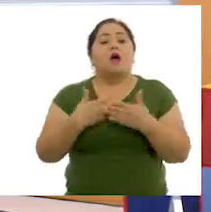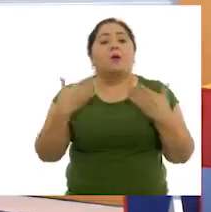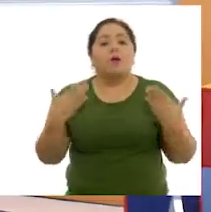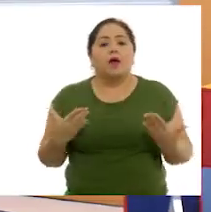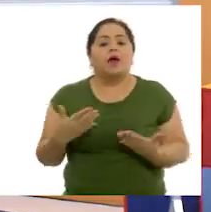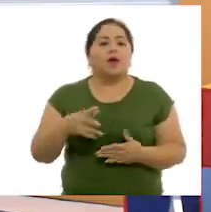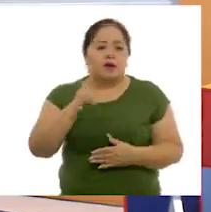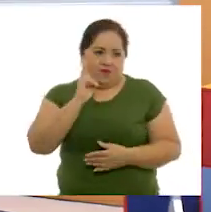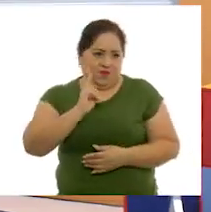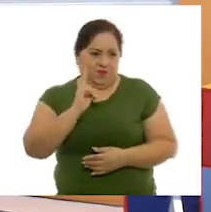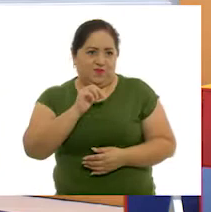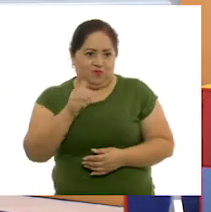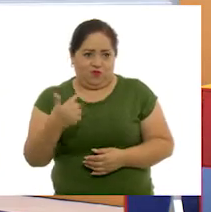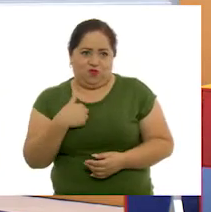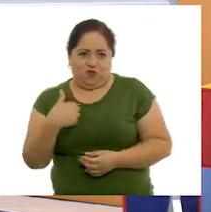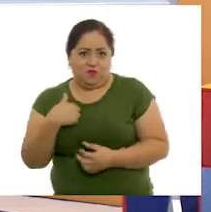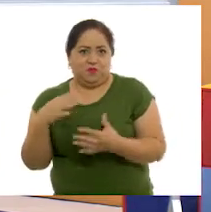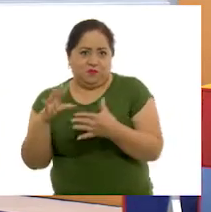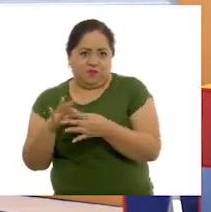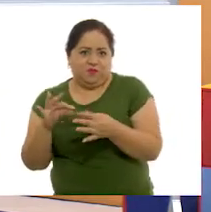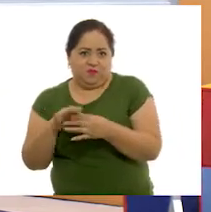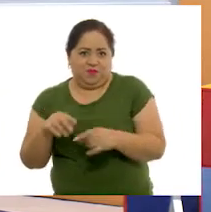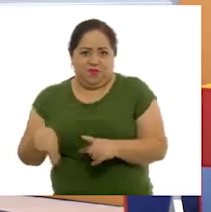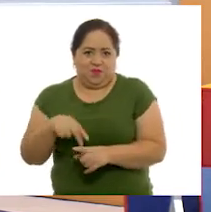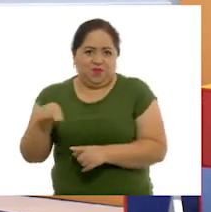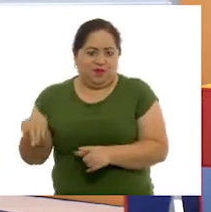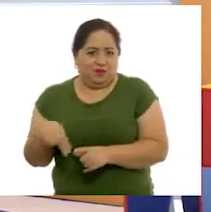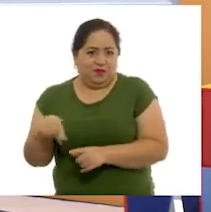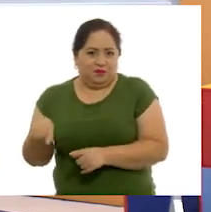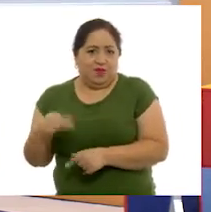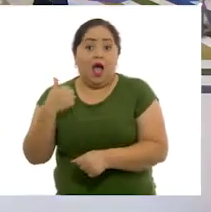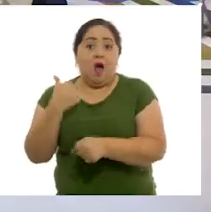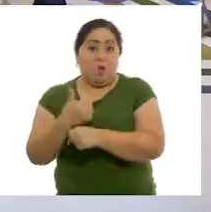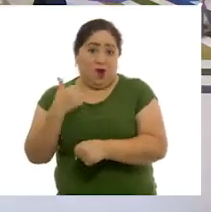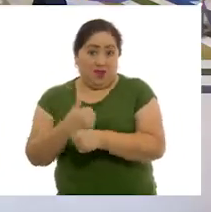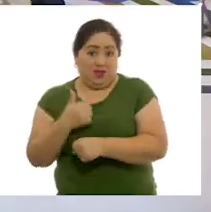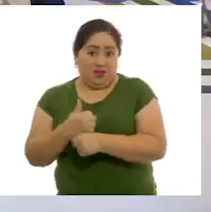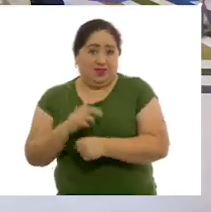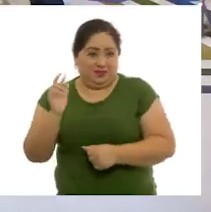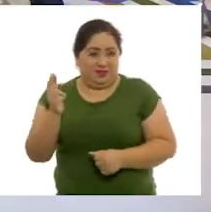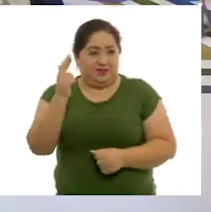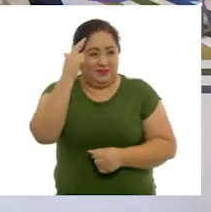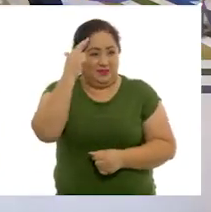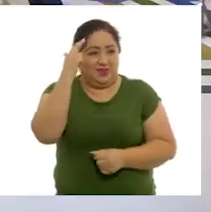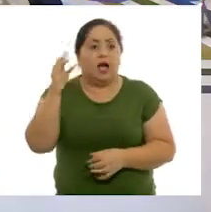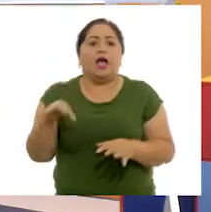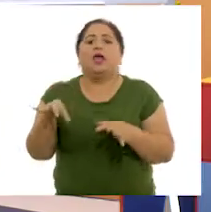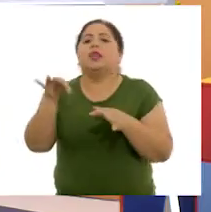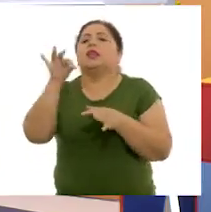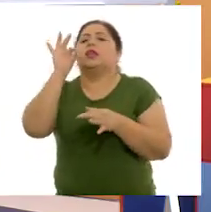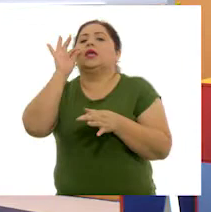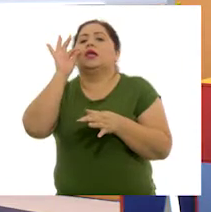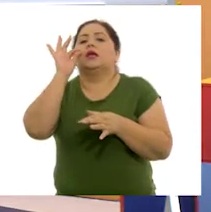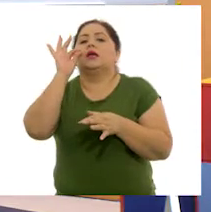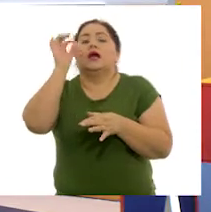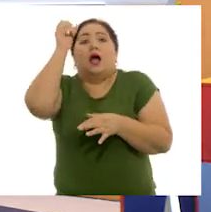la repetimos mientras te explico la de la abuelita. Muy bien. La abuelita, quedamos que estaba tomándote. Ajá. Tomándote y se acordó, que